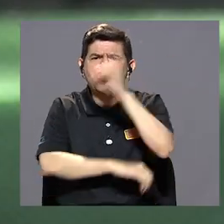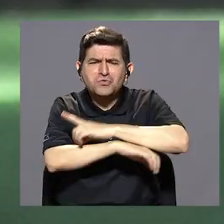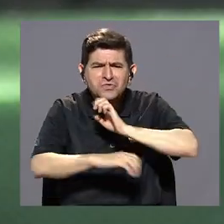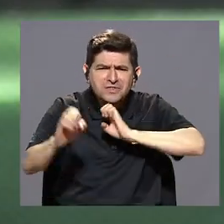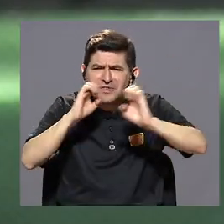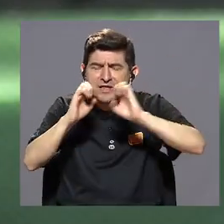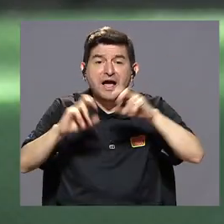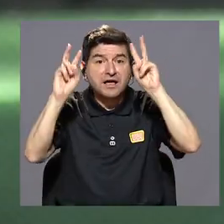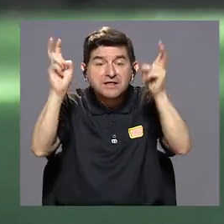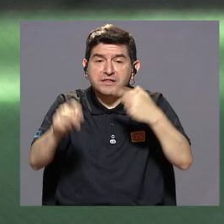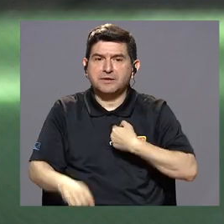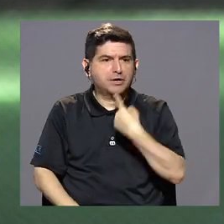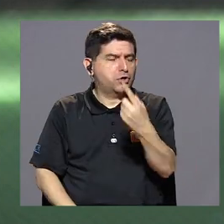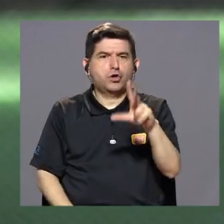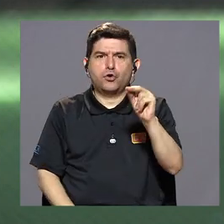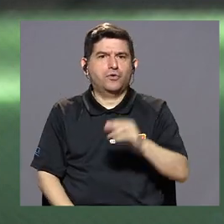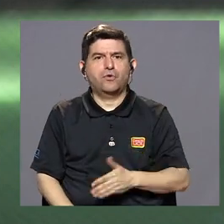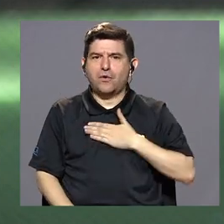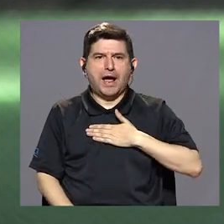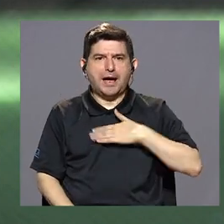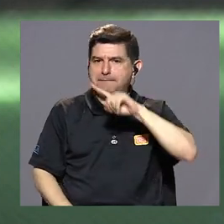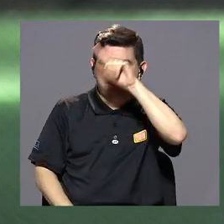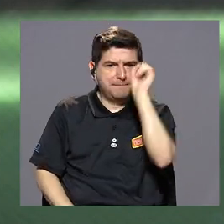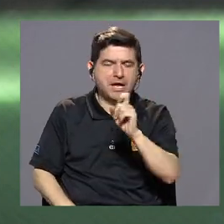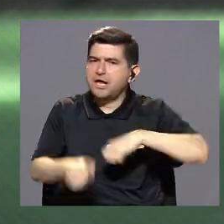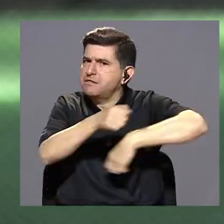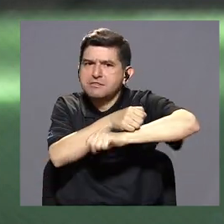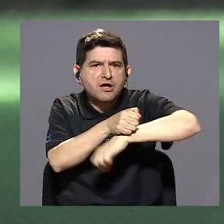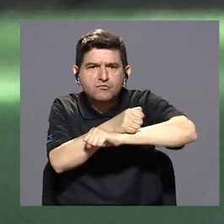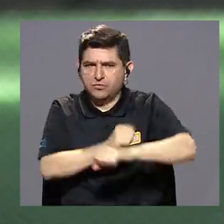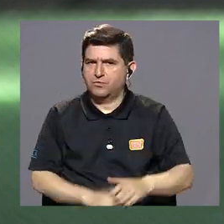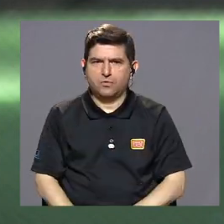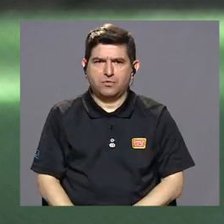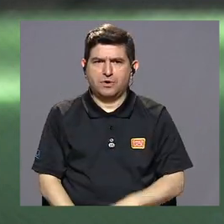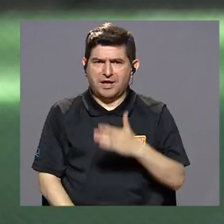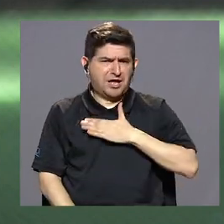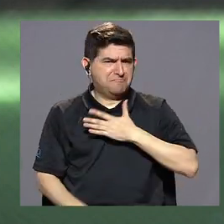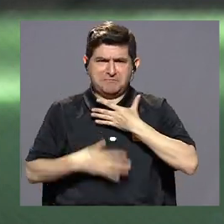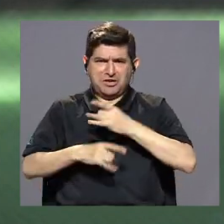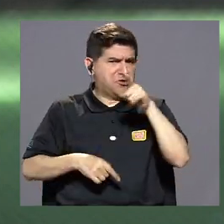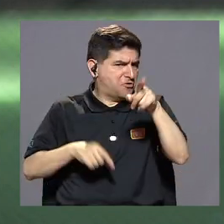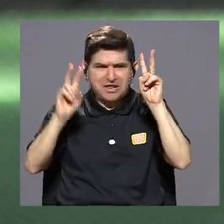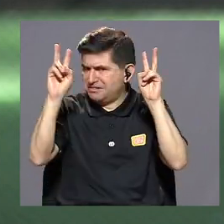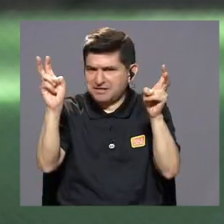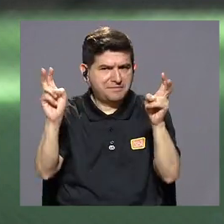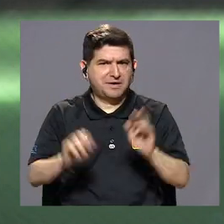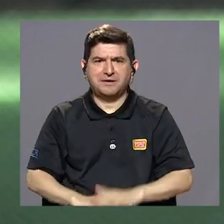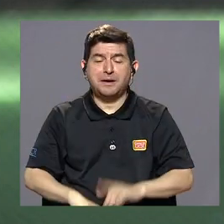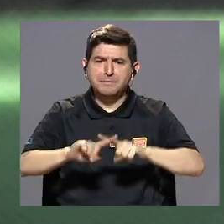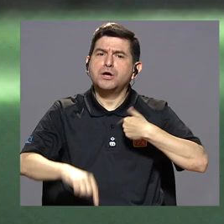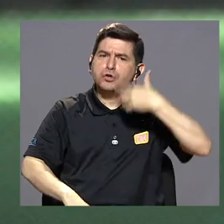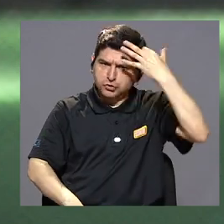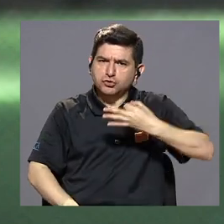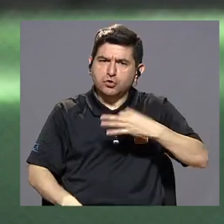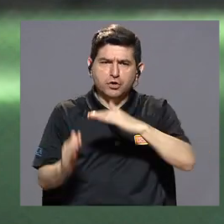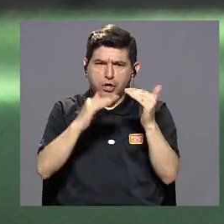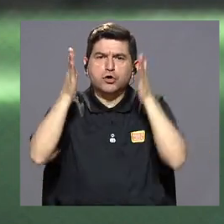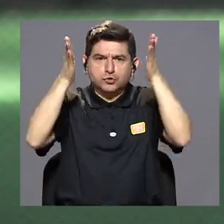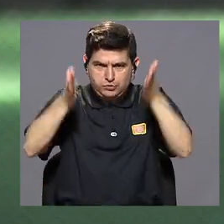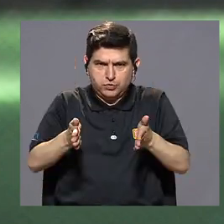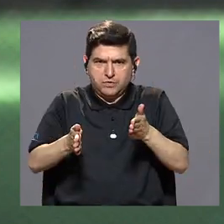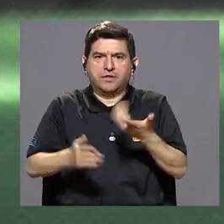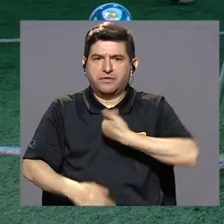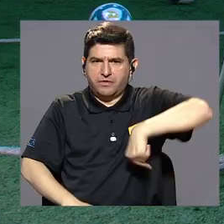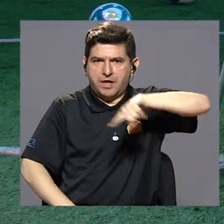Como un día me hicieron una entrevista y era del tema. Yo dije, no, a mí pregúnteme de fútbol. O sea, yo no quiero, a mí no me interesa ese tema. Pero yo sí creo que